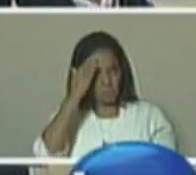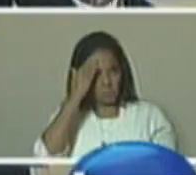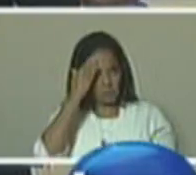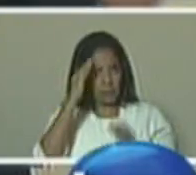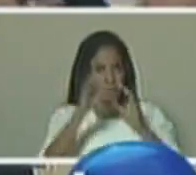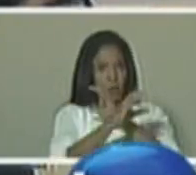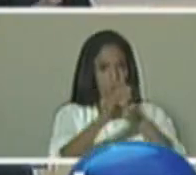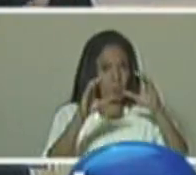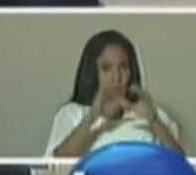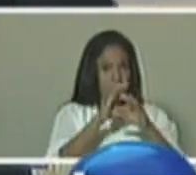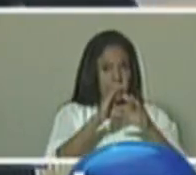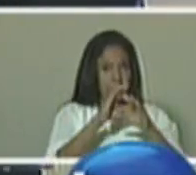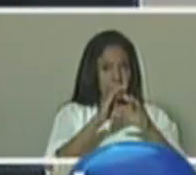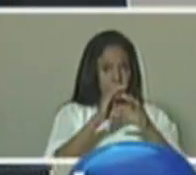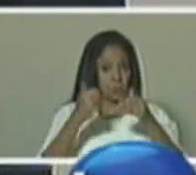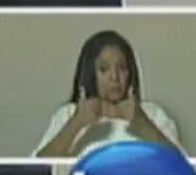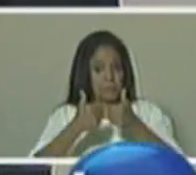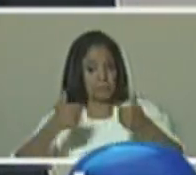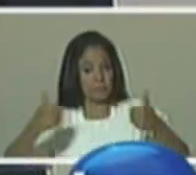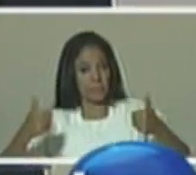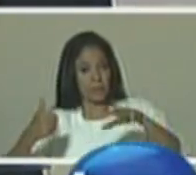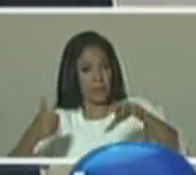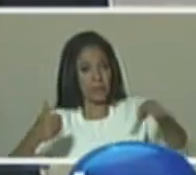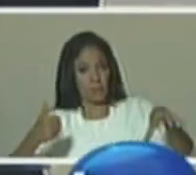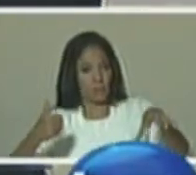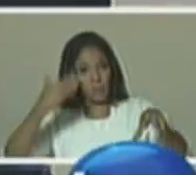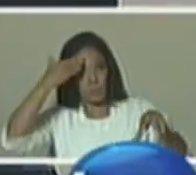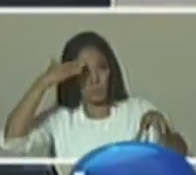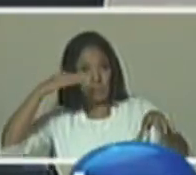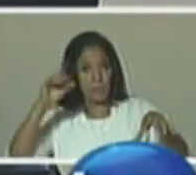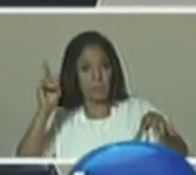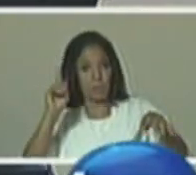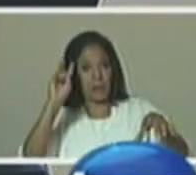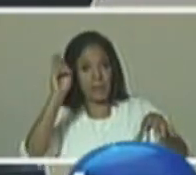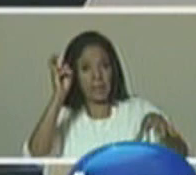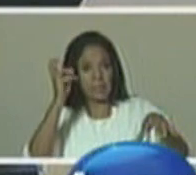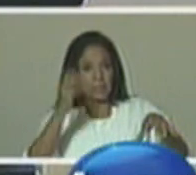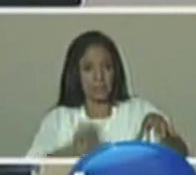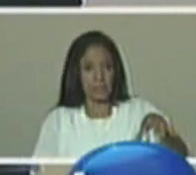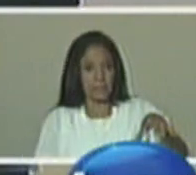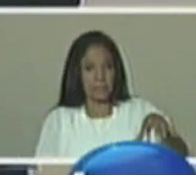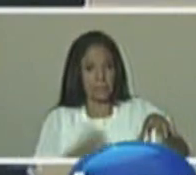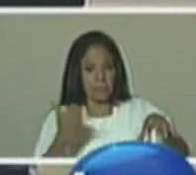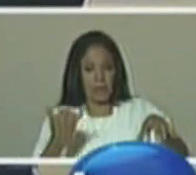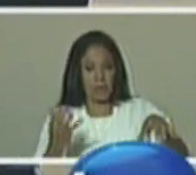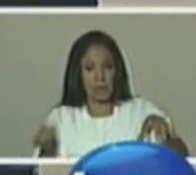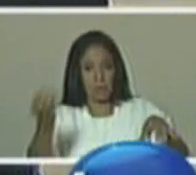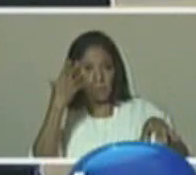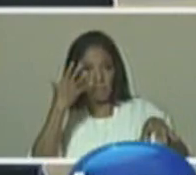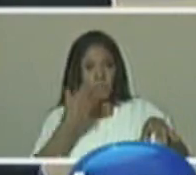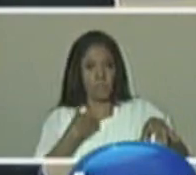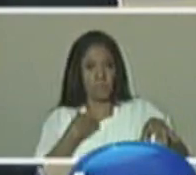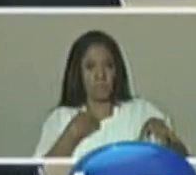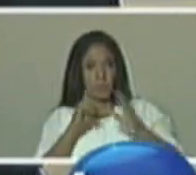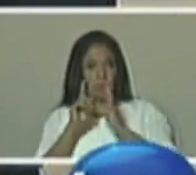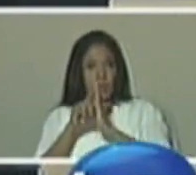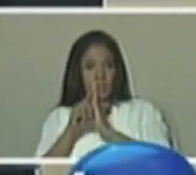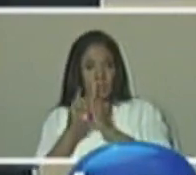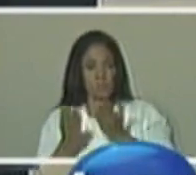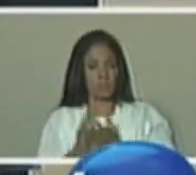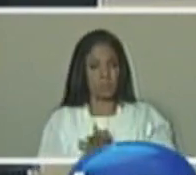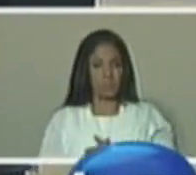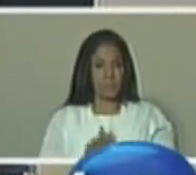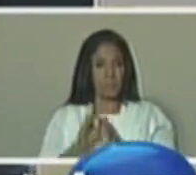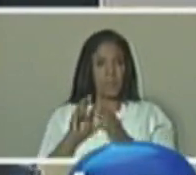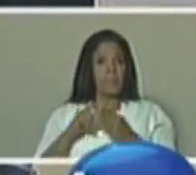un cuarto aislado, no saben cuál es el tema. De hecho, nosotros nos acabamos de enterar hace solo unos segundos de cuál es el tema para